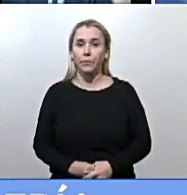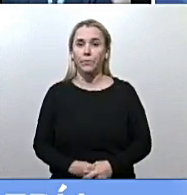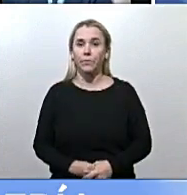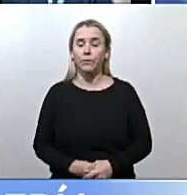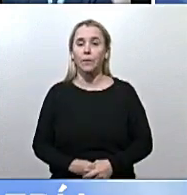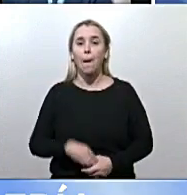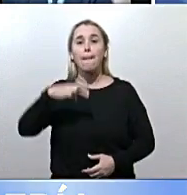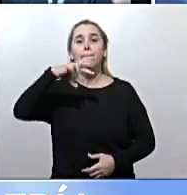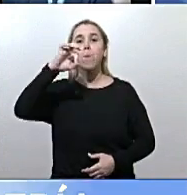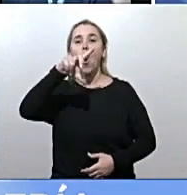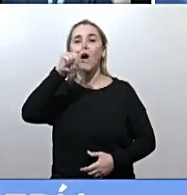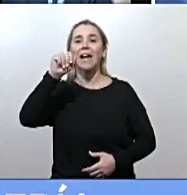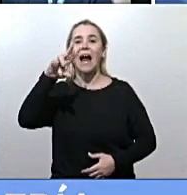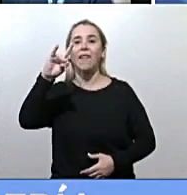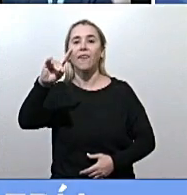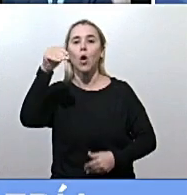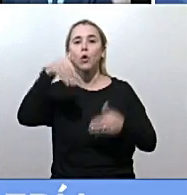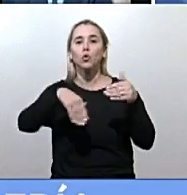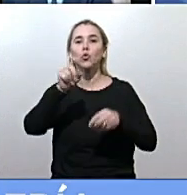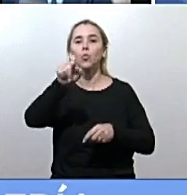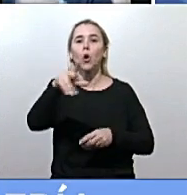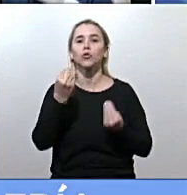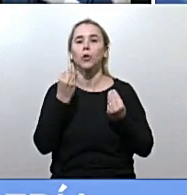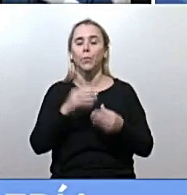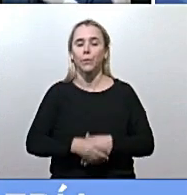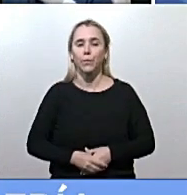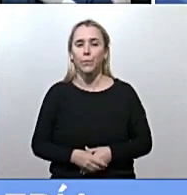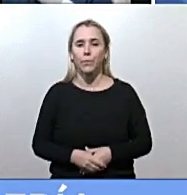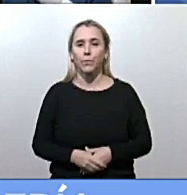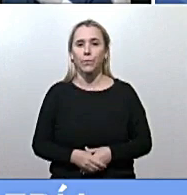Para ya apocar su voto, por favor.